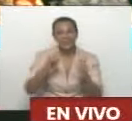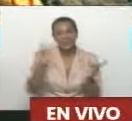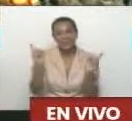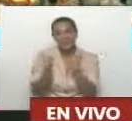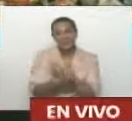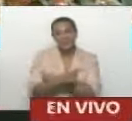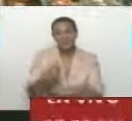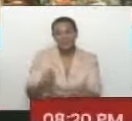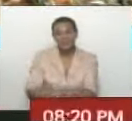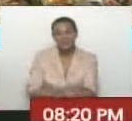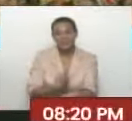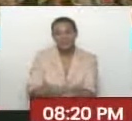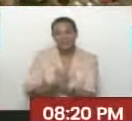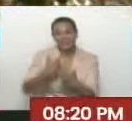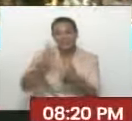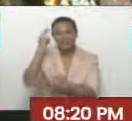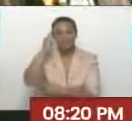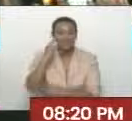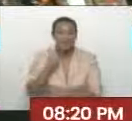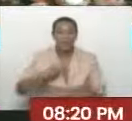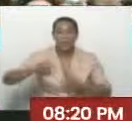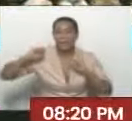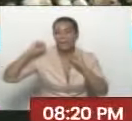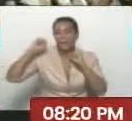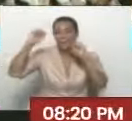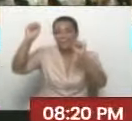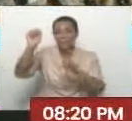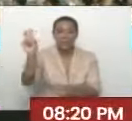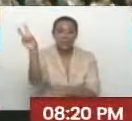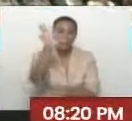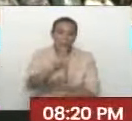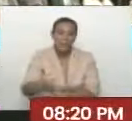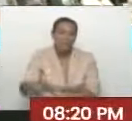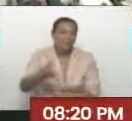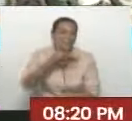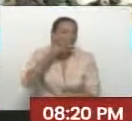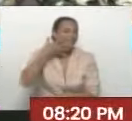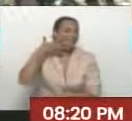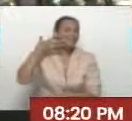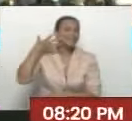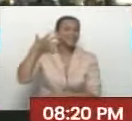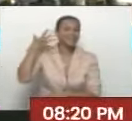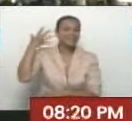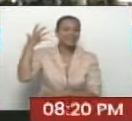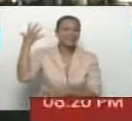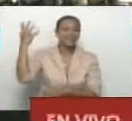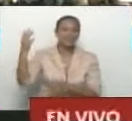Viva Venezuela, mi patria